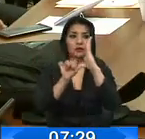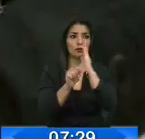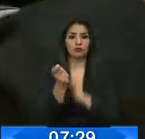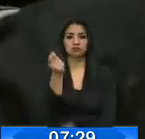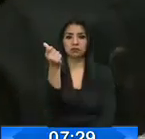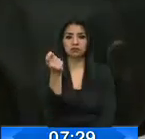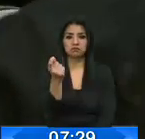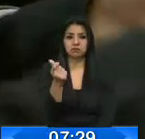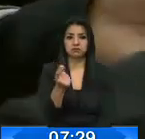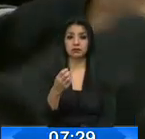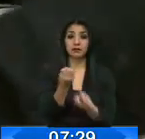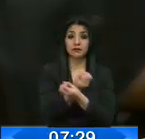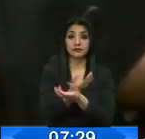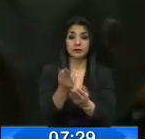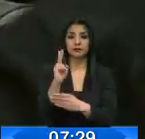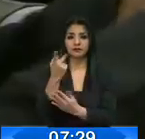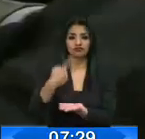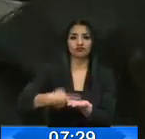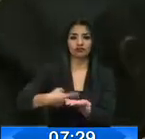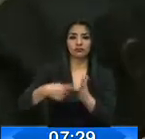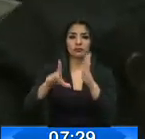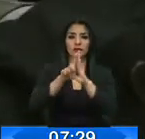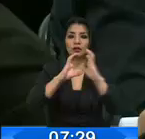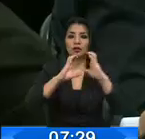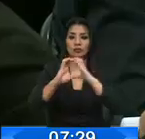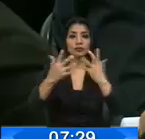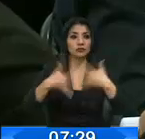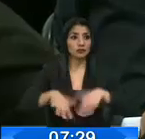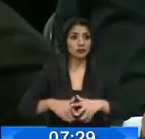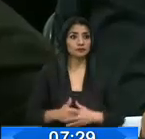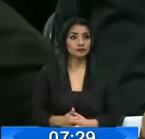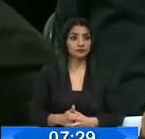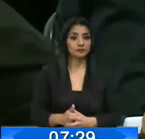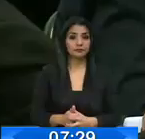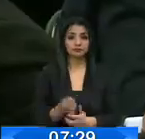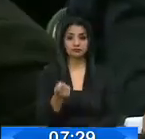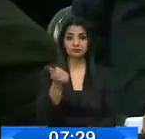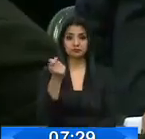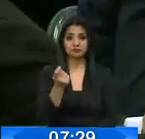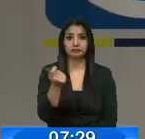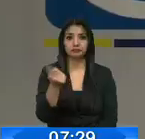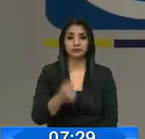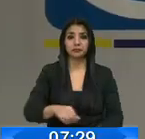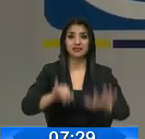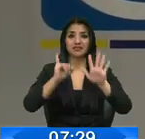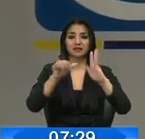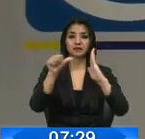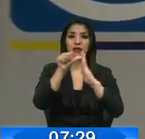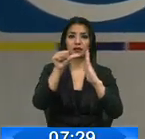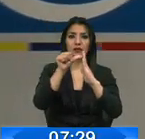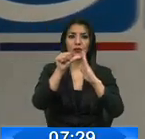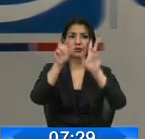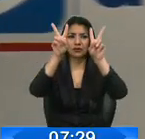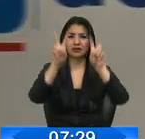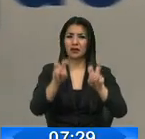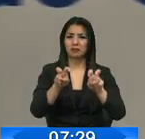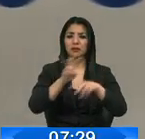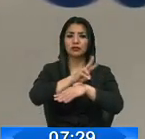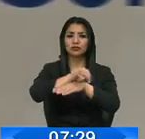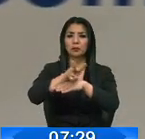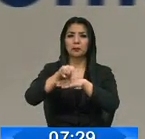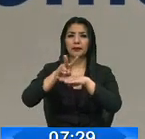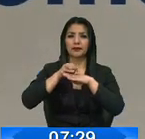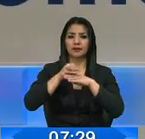en el informe para segundo debate de la Ley de Comunicación. De ahí que fueron suprimidos los 6 artículos que hablaban sobre la Superintendencia de